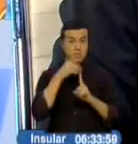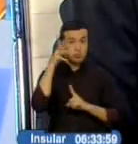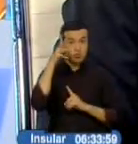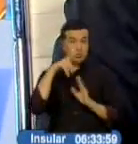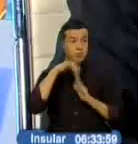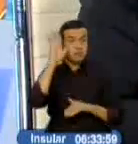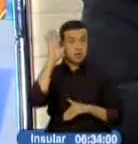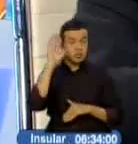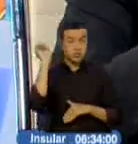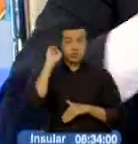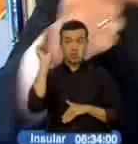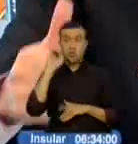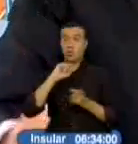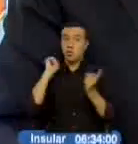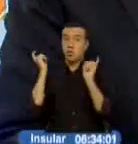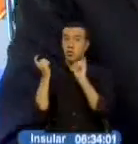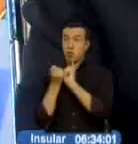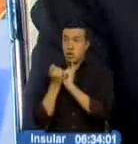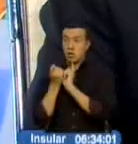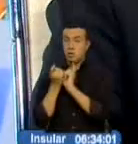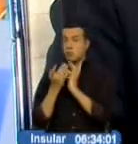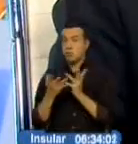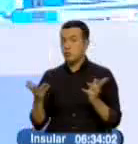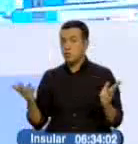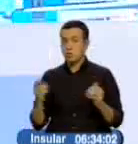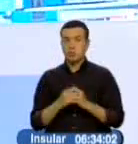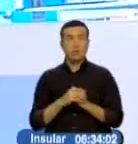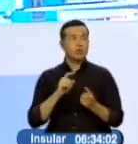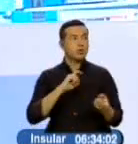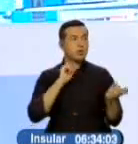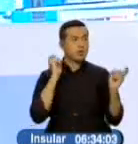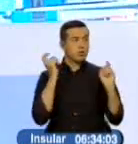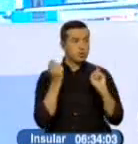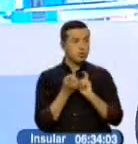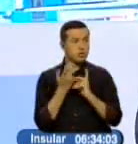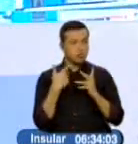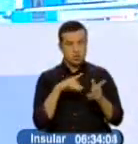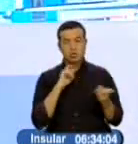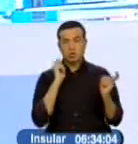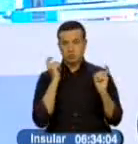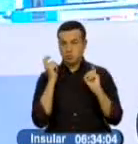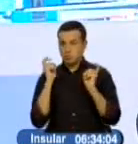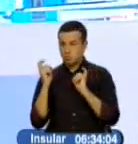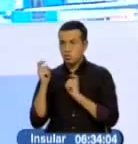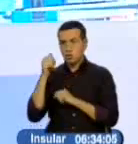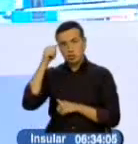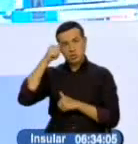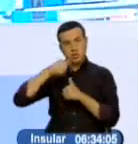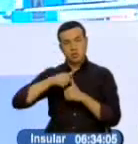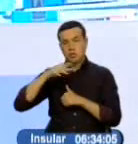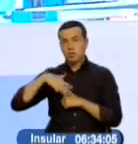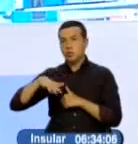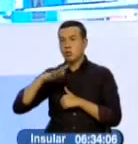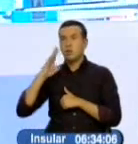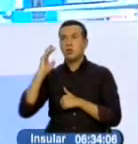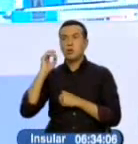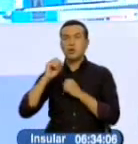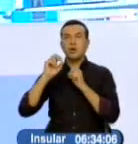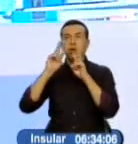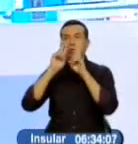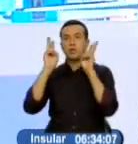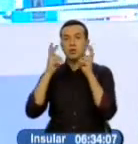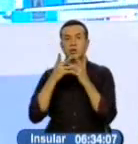de docentes o va a haber un cambio generacional? Bueno, el cambio generacional ya se lo viene haciendo, recuerda, en general en el